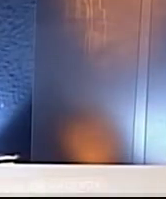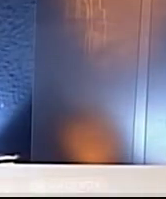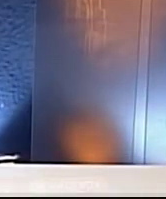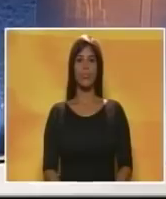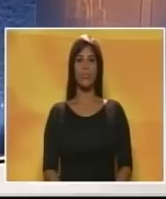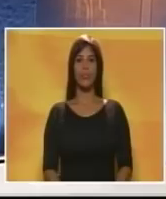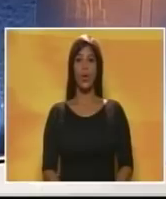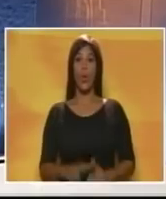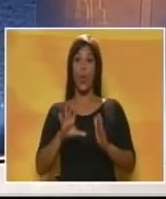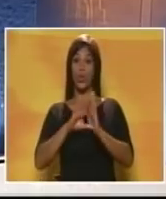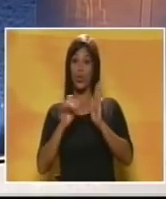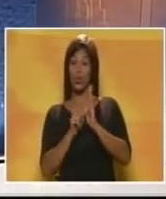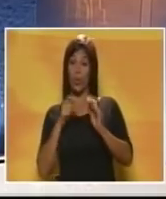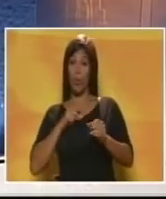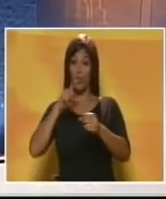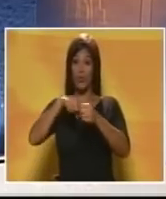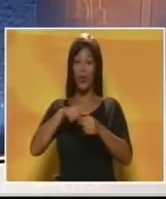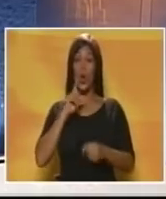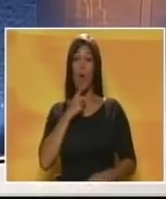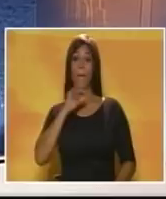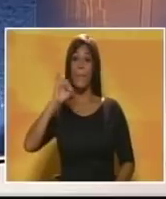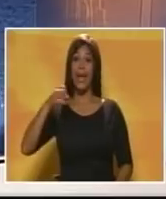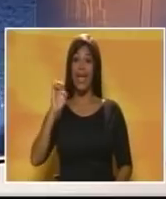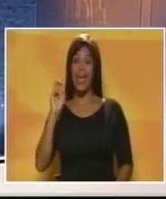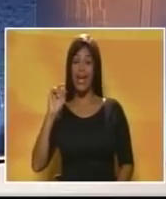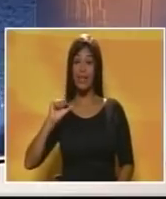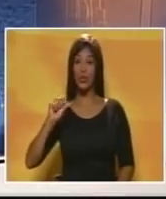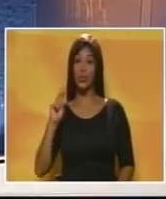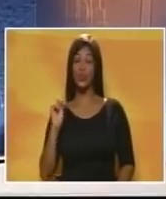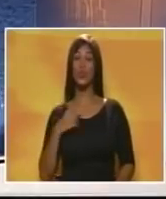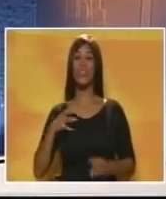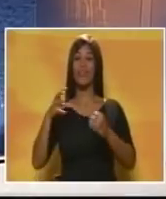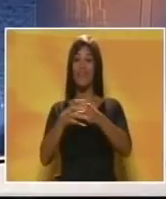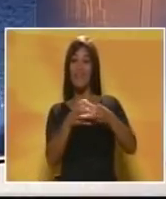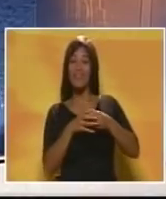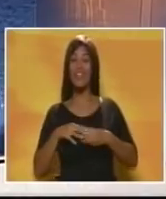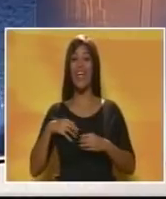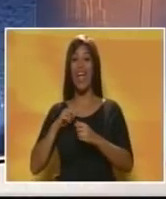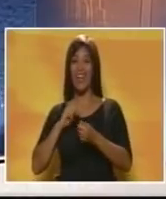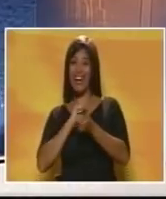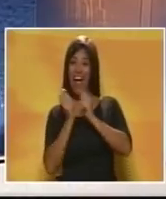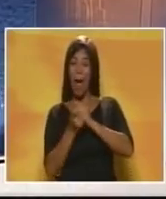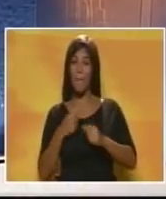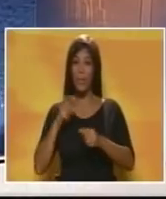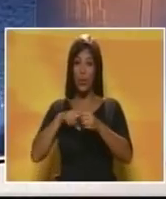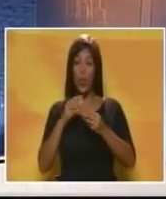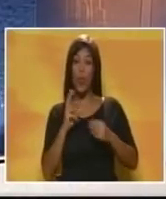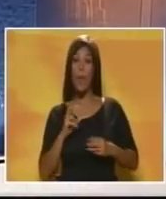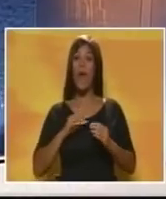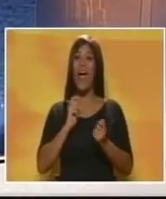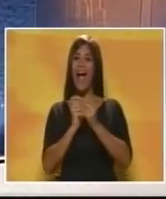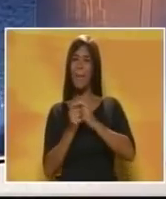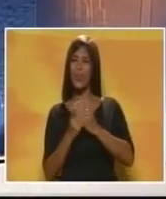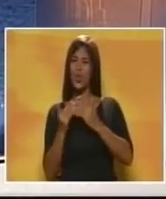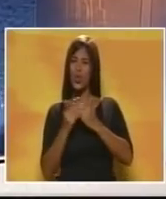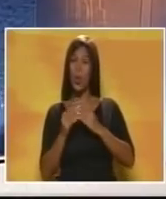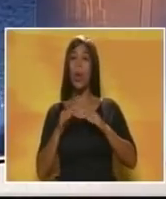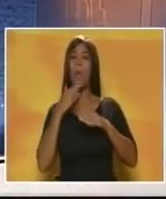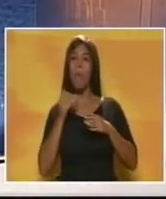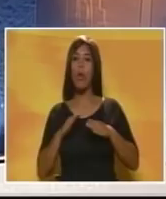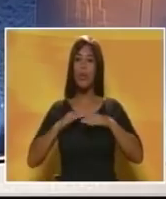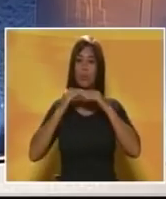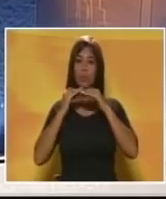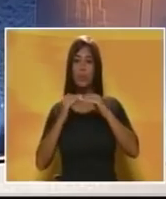El constituyente Jesús Faría afirmó que con las mesas de cambio constituidas para ejecutar el proceso de inserción del dólar en la banca privada se va a estabilizar el valor